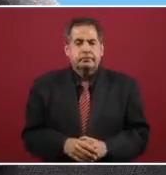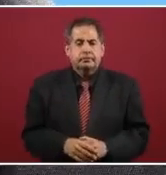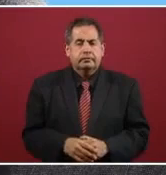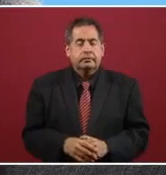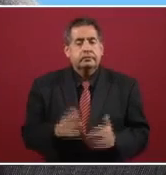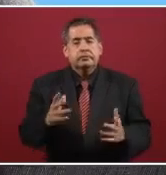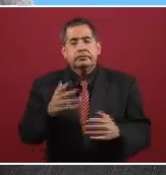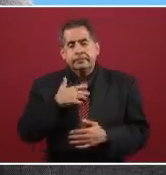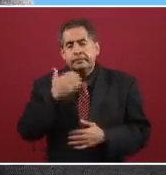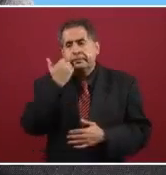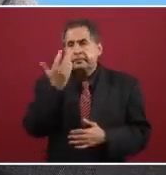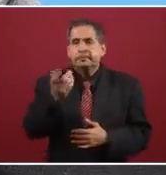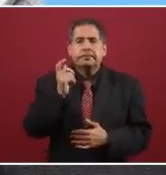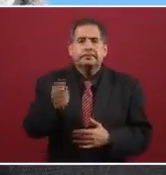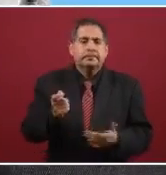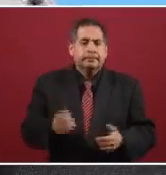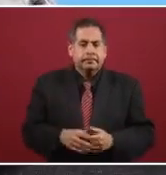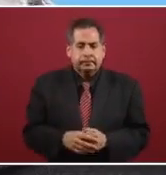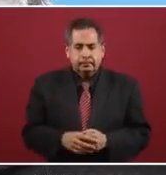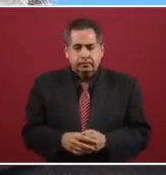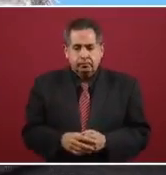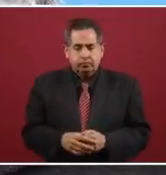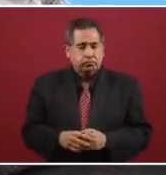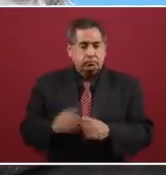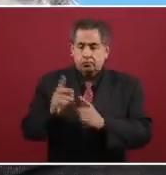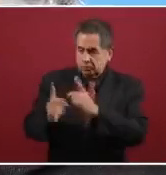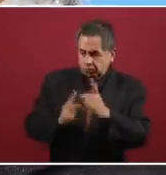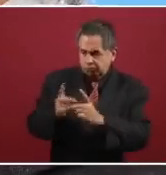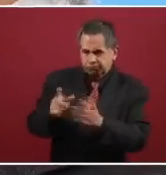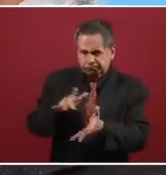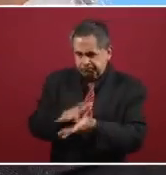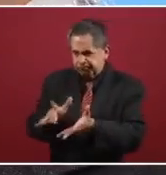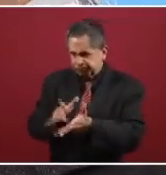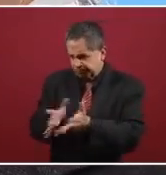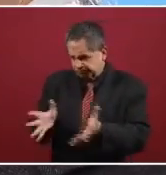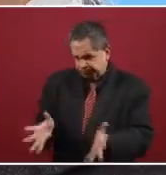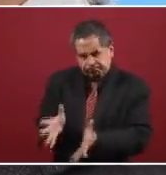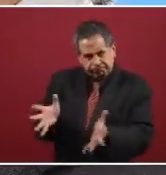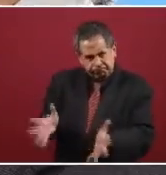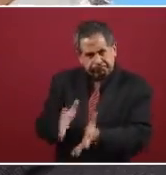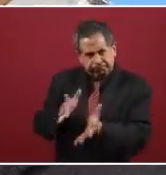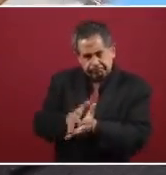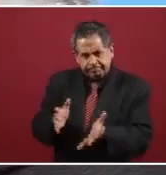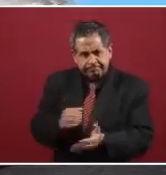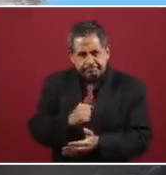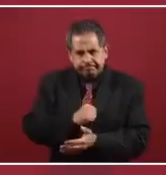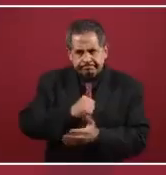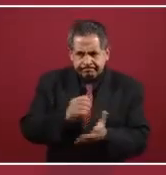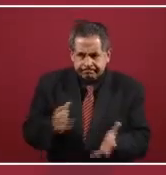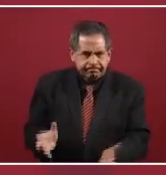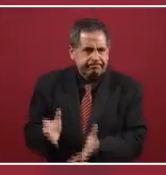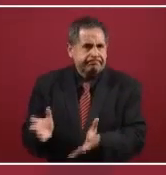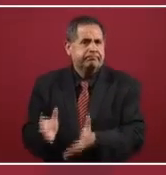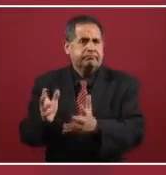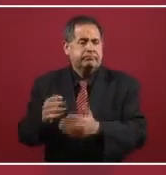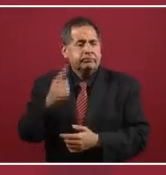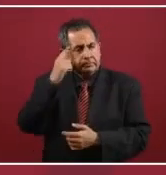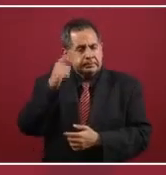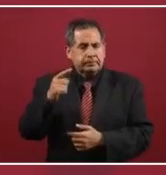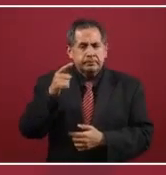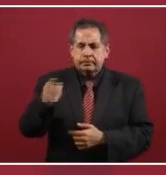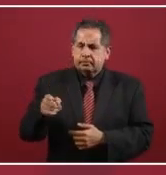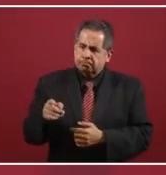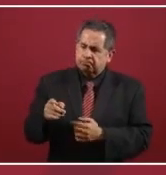Lo que buscamos es impulsar el deporte y también fortalecer la